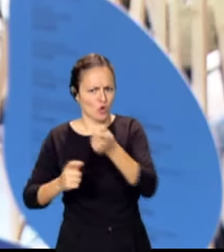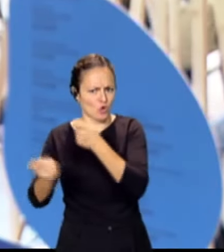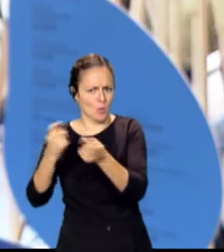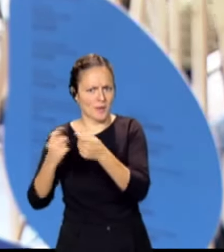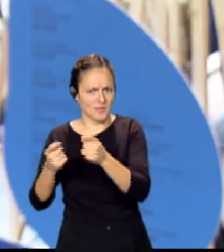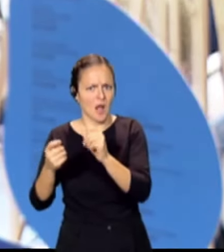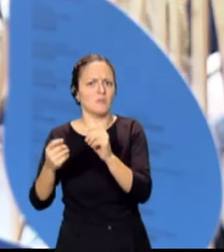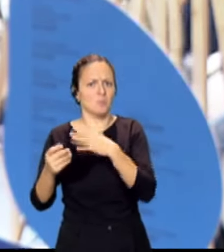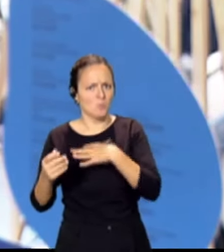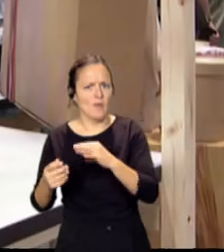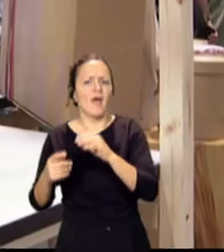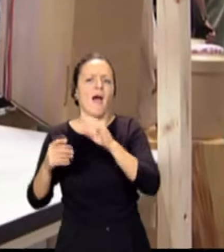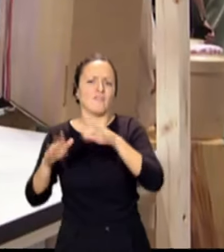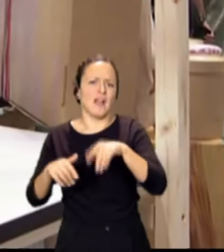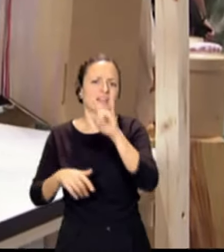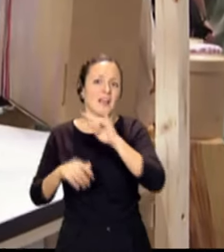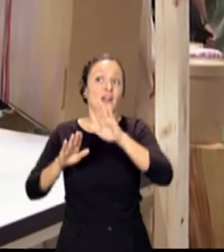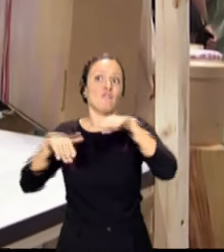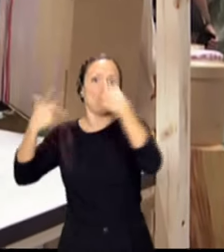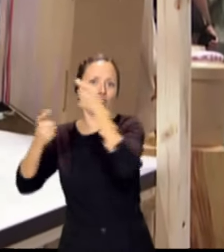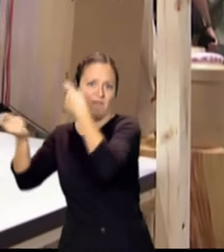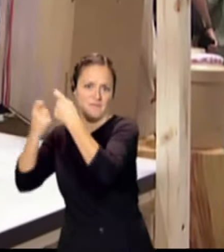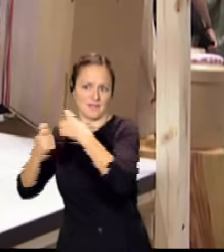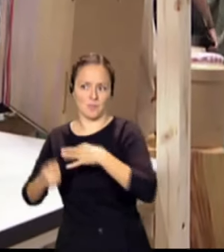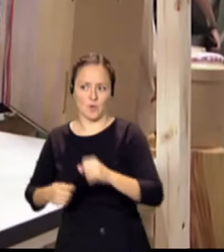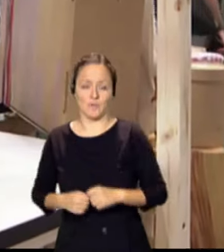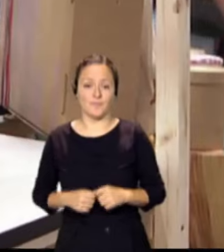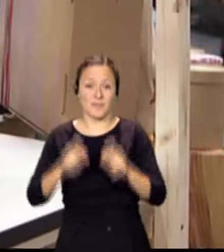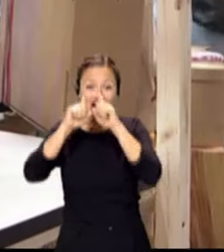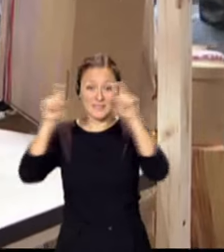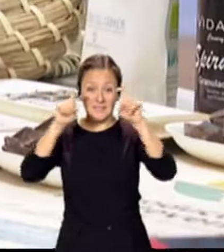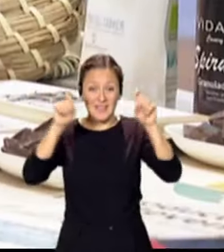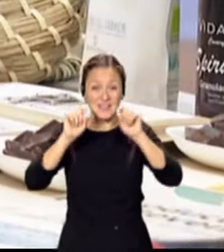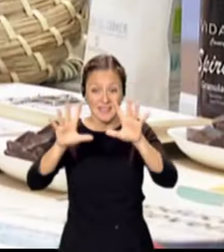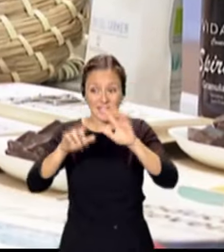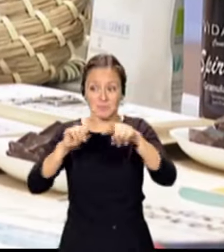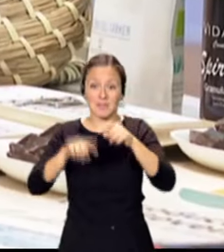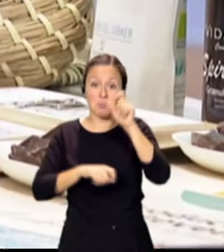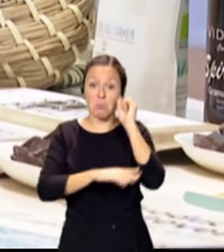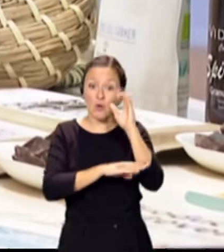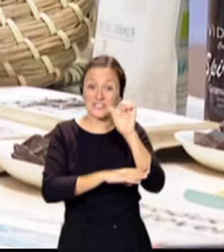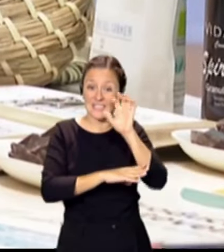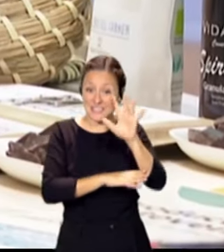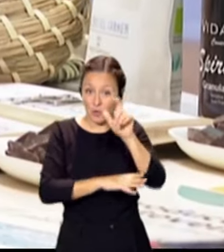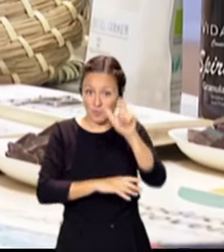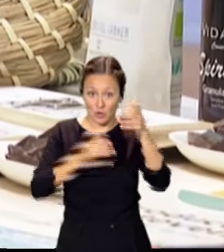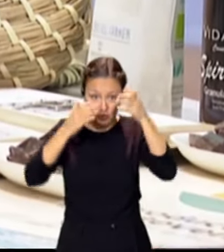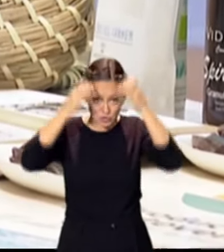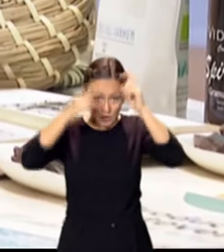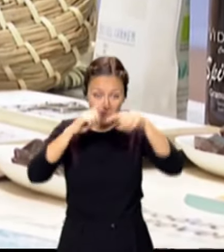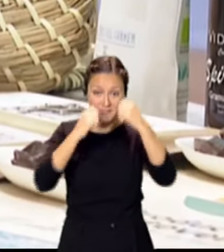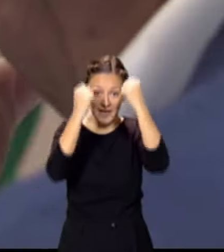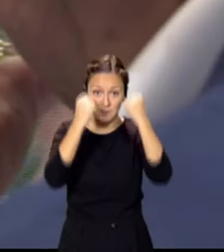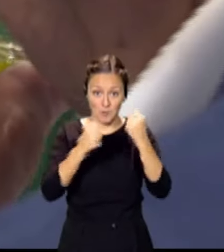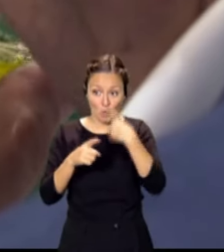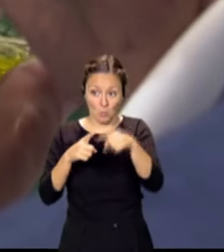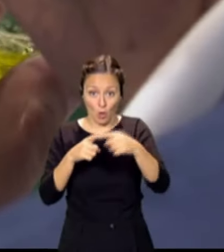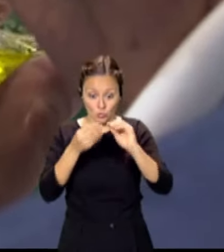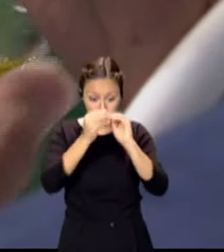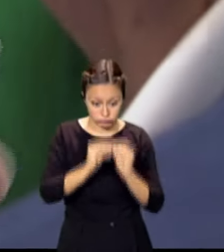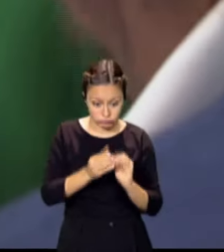garias fuera de nuestras Islas con una decena de Stand y un total de cinco ponencias cocineros y expertos en la elaboración de nuestros productos